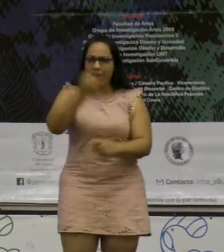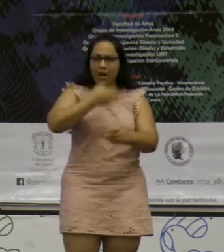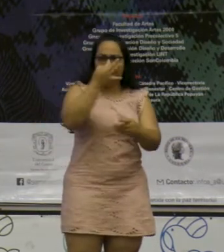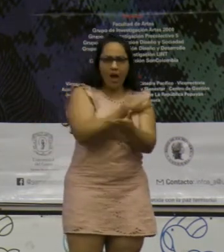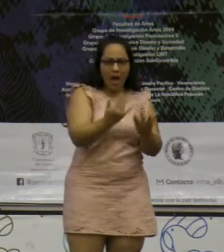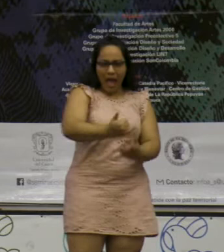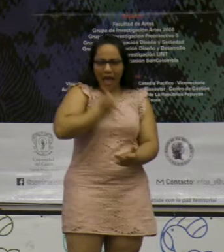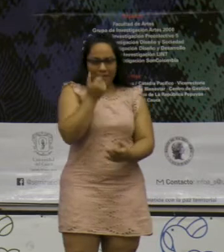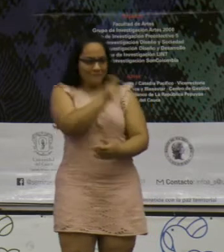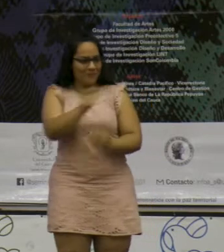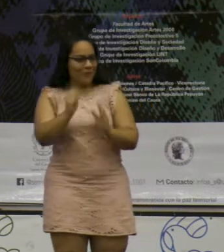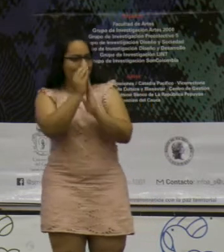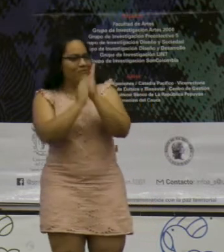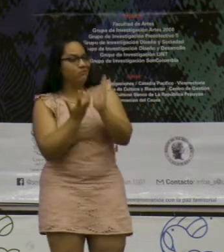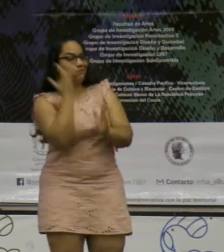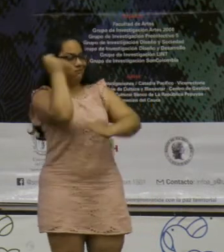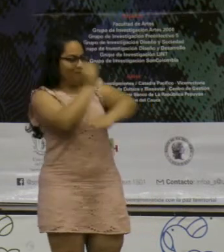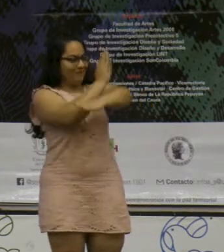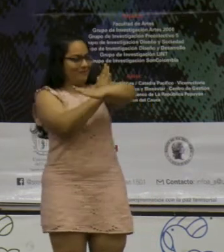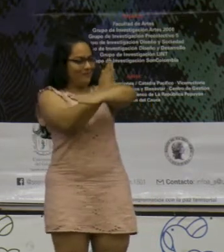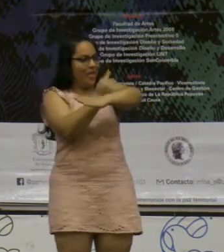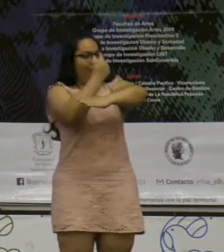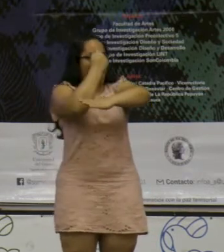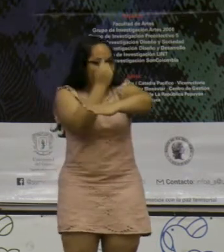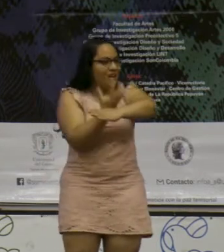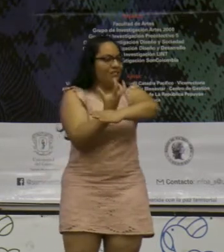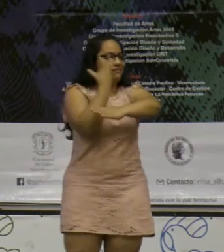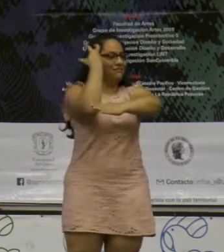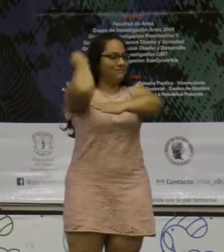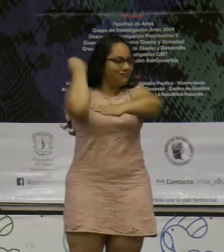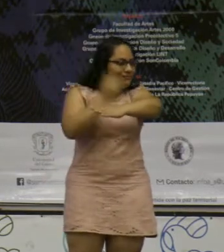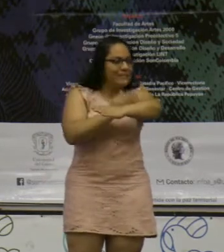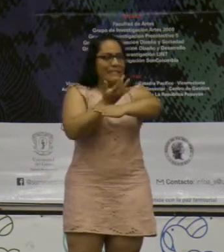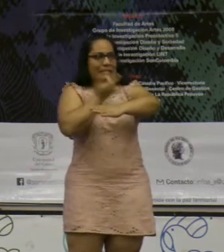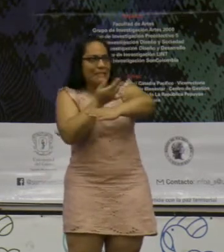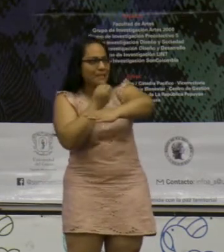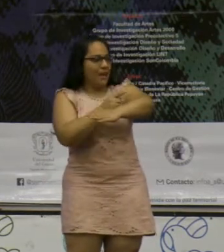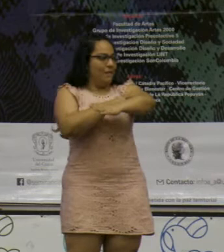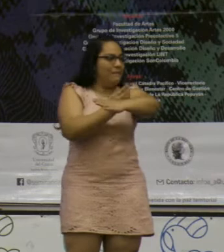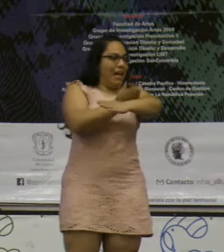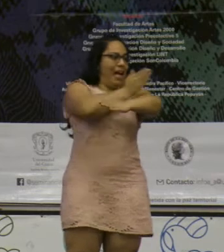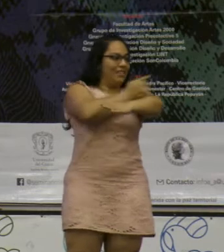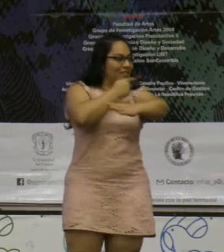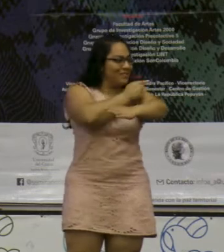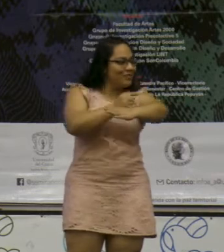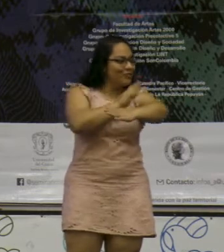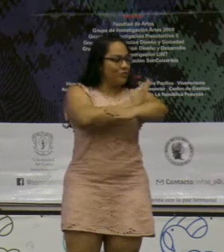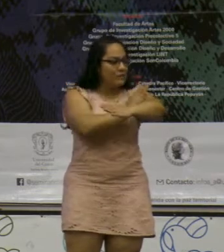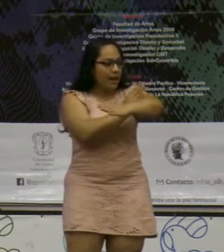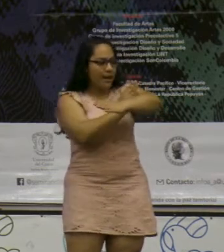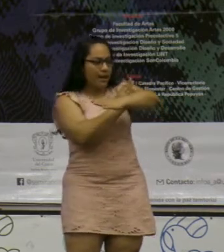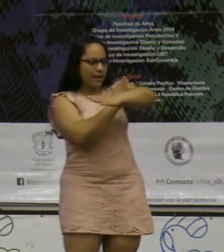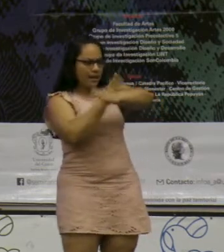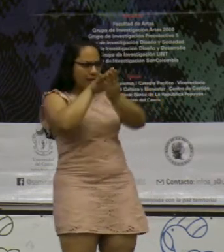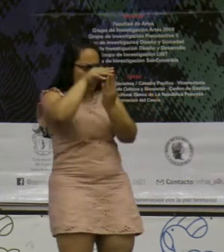nosotros somos los clásicos. Es decir, que vivimos en el pasado, que vivimos a despensas de palabras dichas antes de nosotros y que entramos a habitar